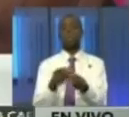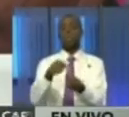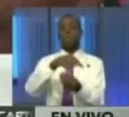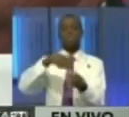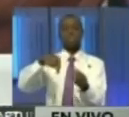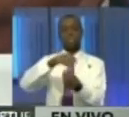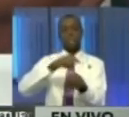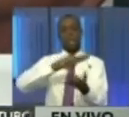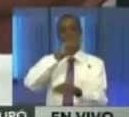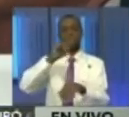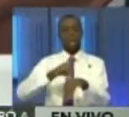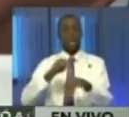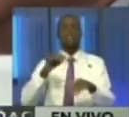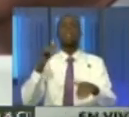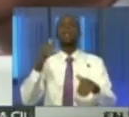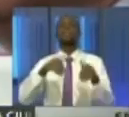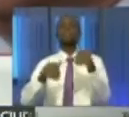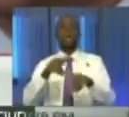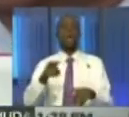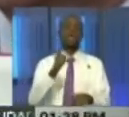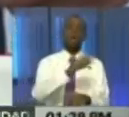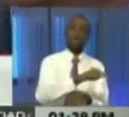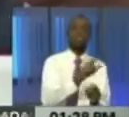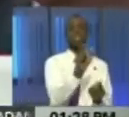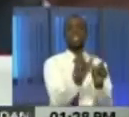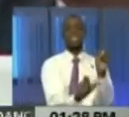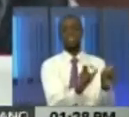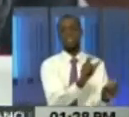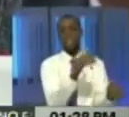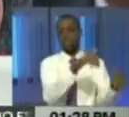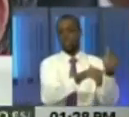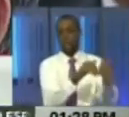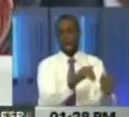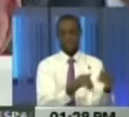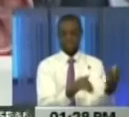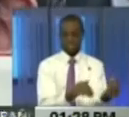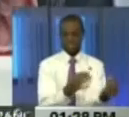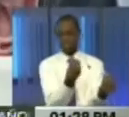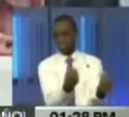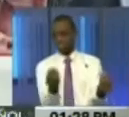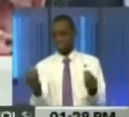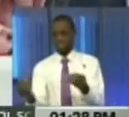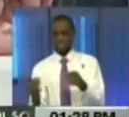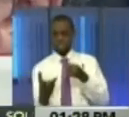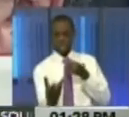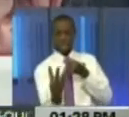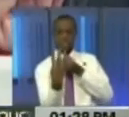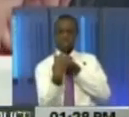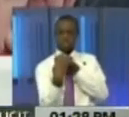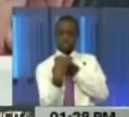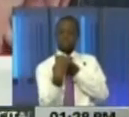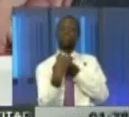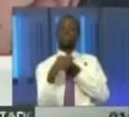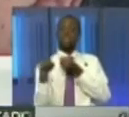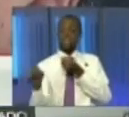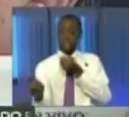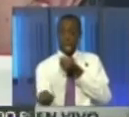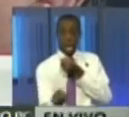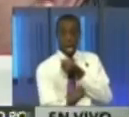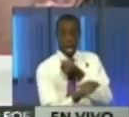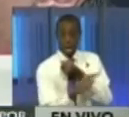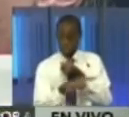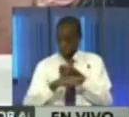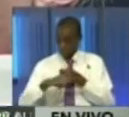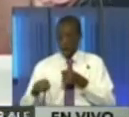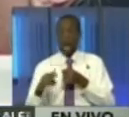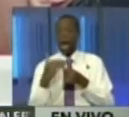la Comisión de Registro Civil y Electoral. Es decir, es de obligatorio cumplimiento que sea para darle el carácter de